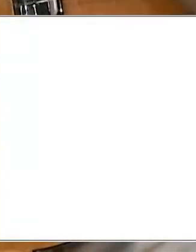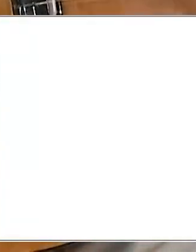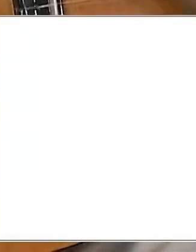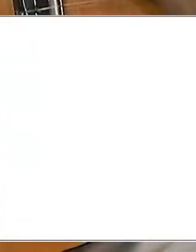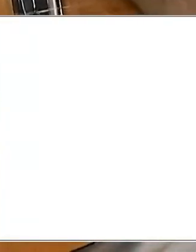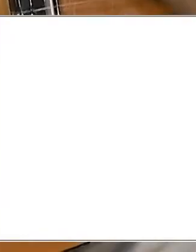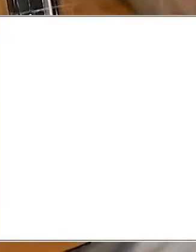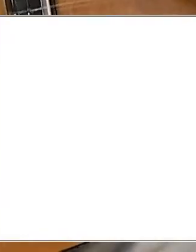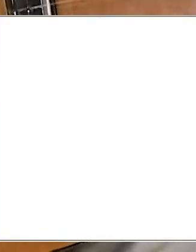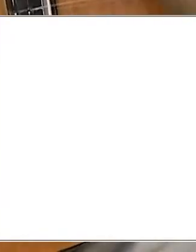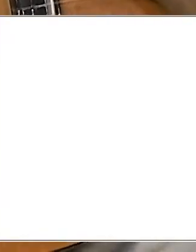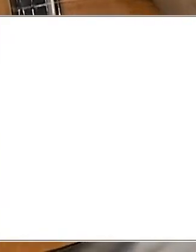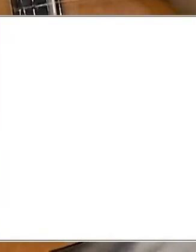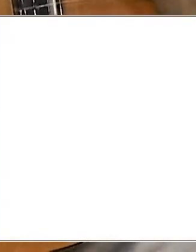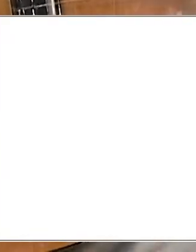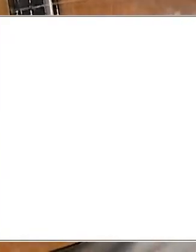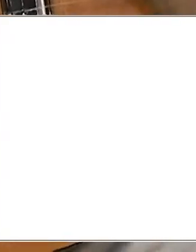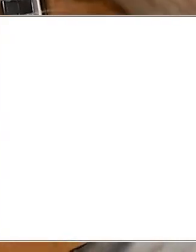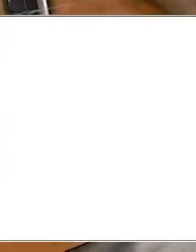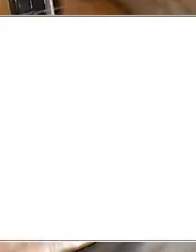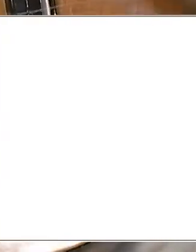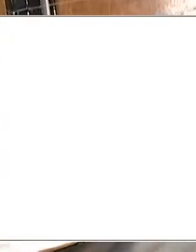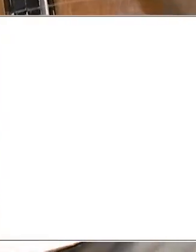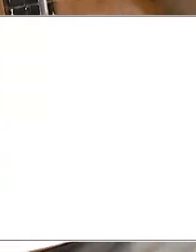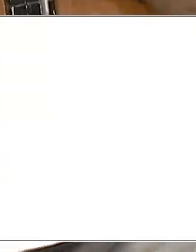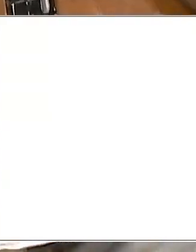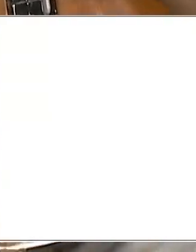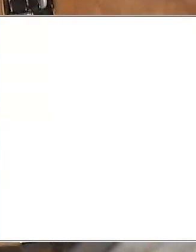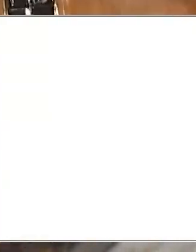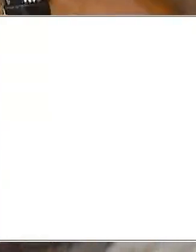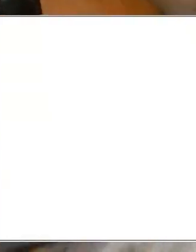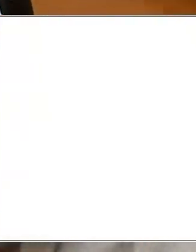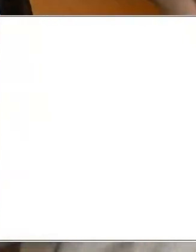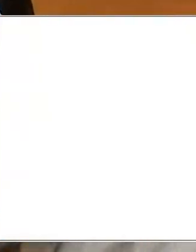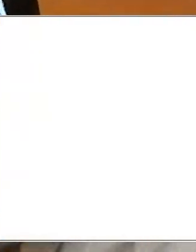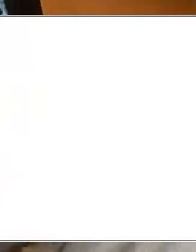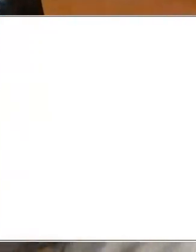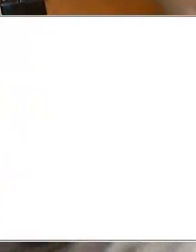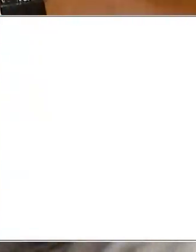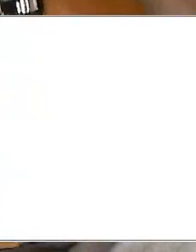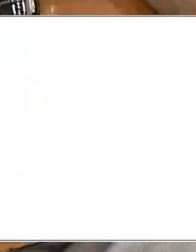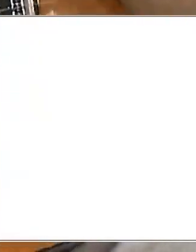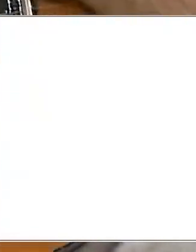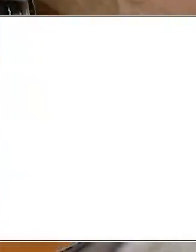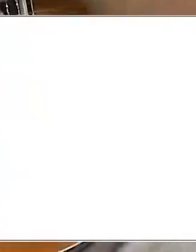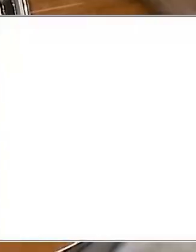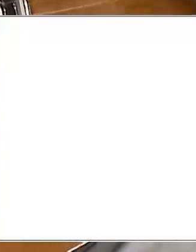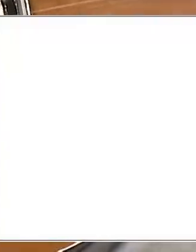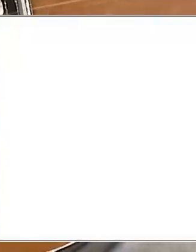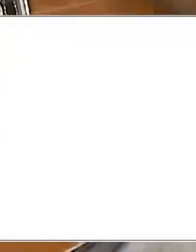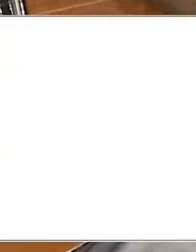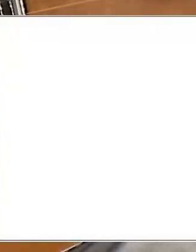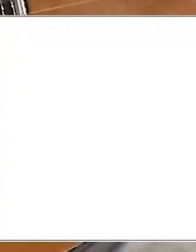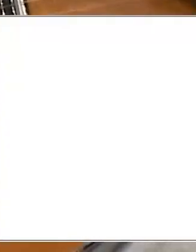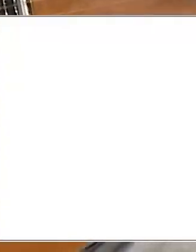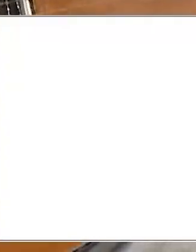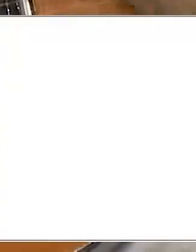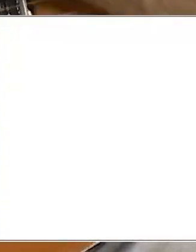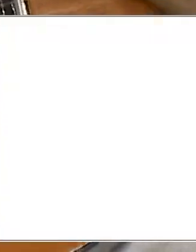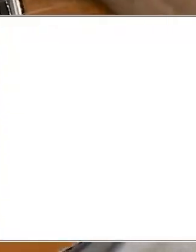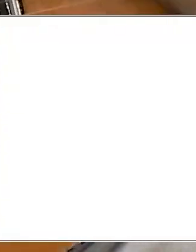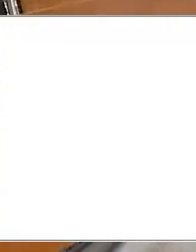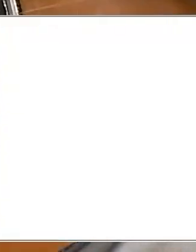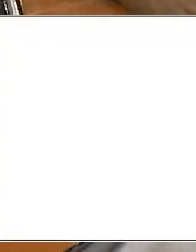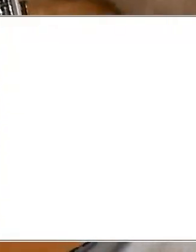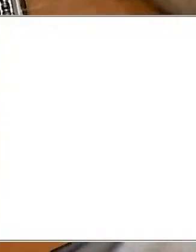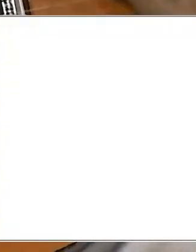Ojos negros, piel canela, que me llegan a desesperar. Me importas tú